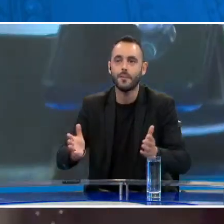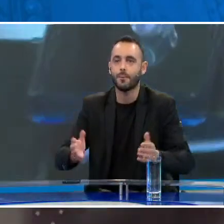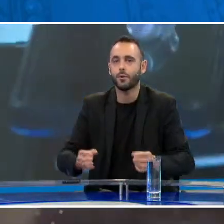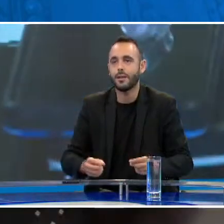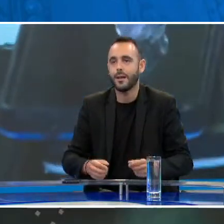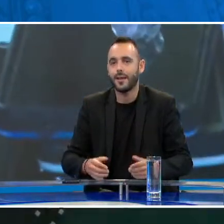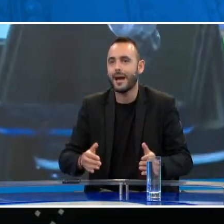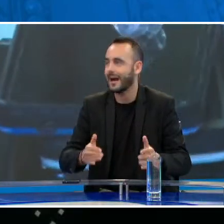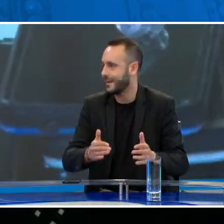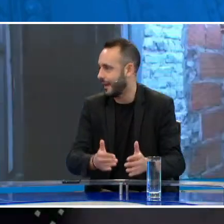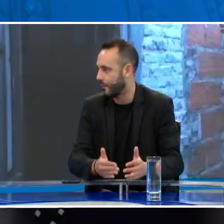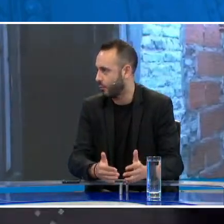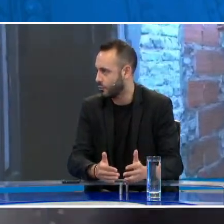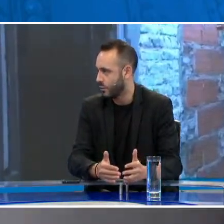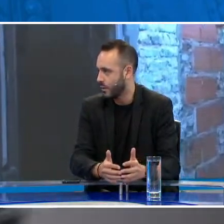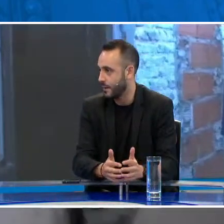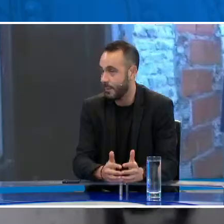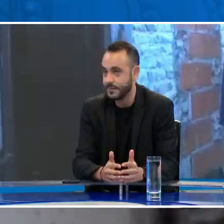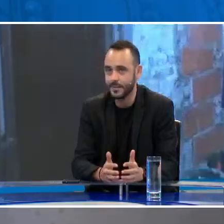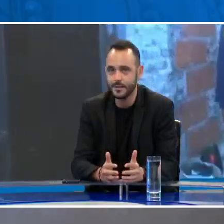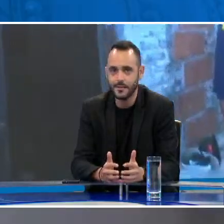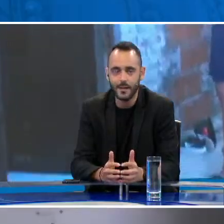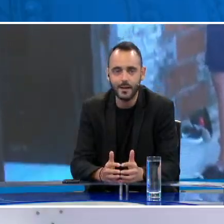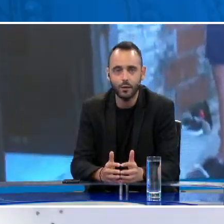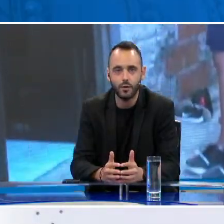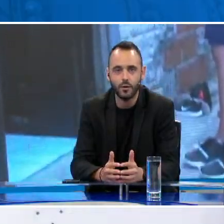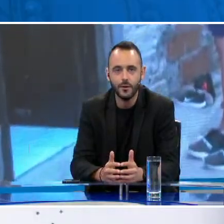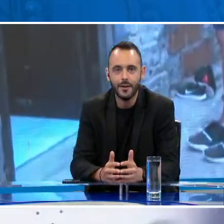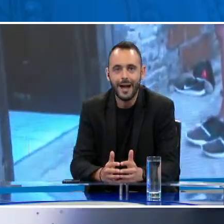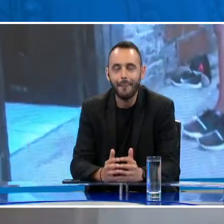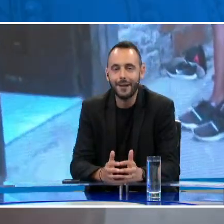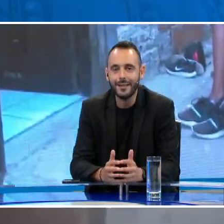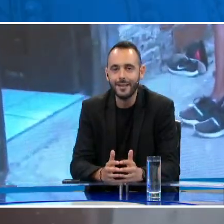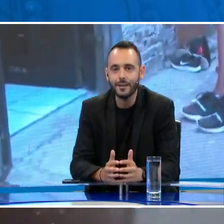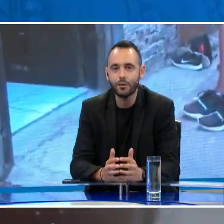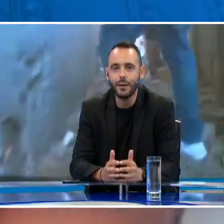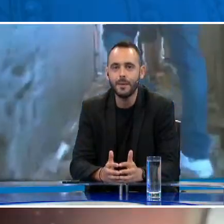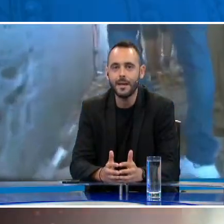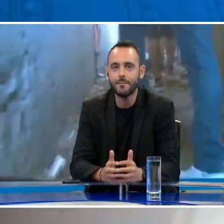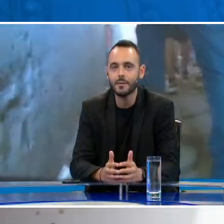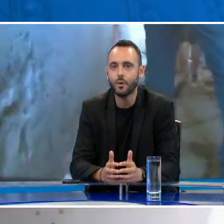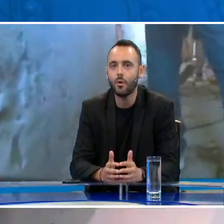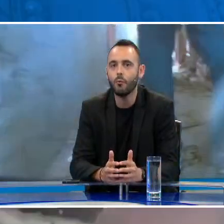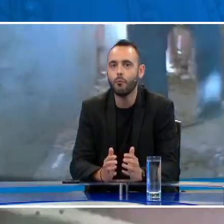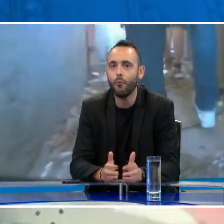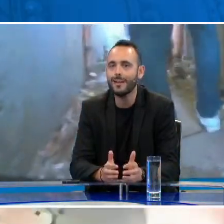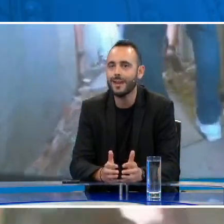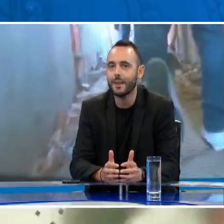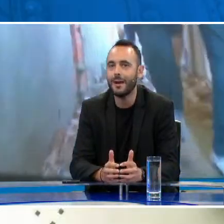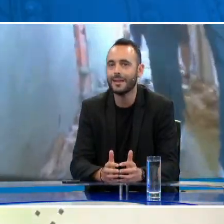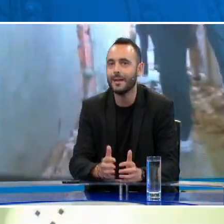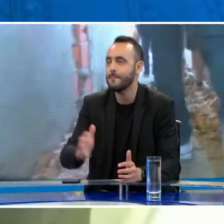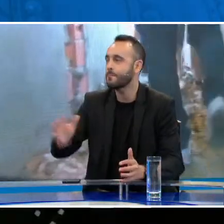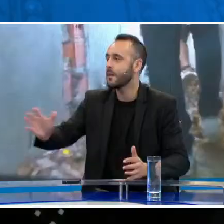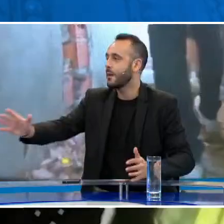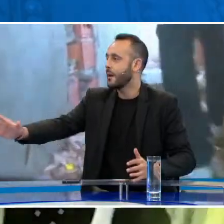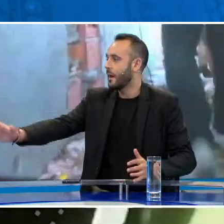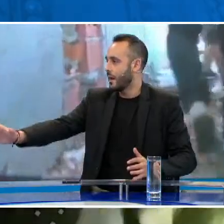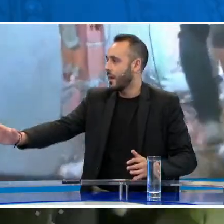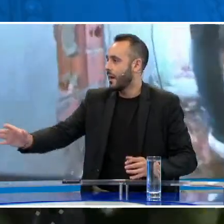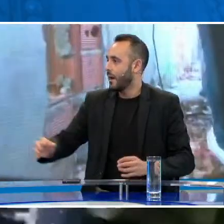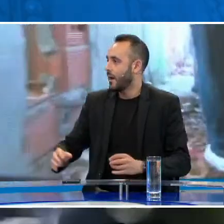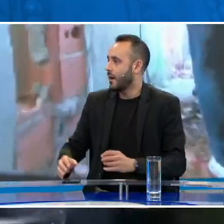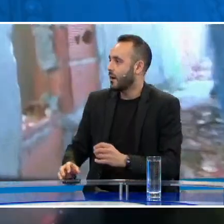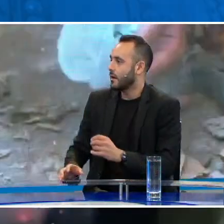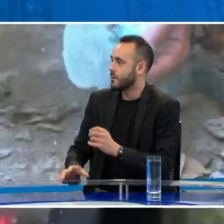de protesta de acá estamos, presentes en territorio. A partir de esto también empezó un fuerte debate. Hay muy buen trabajo.